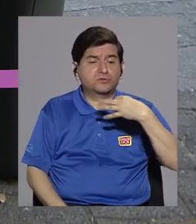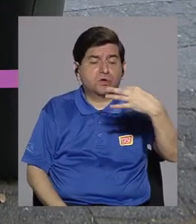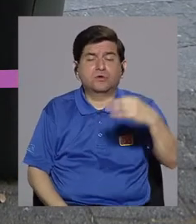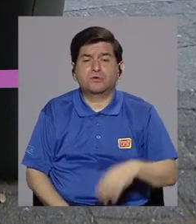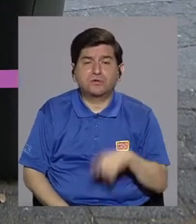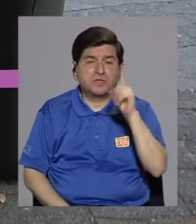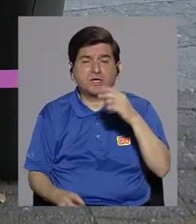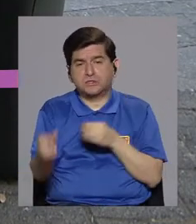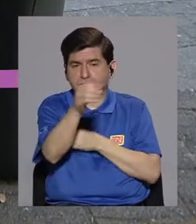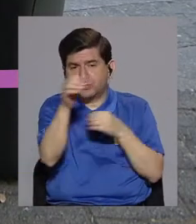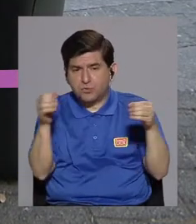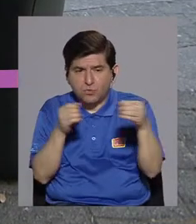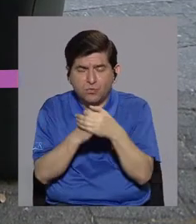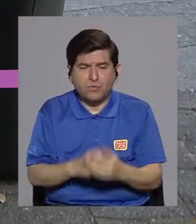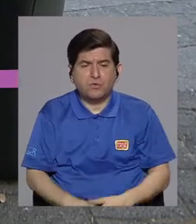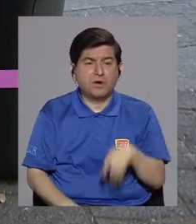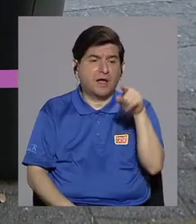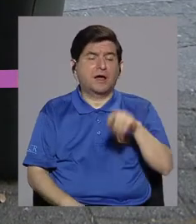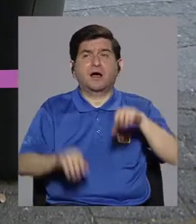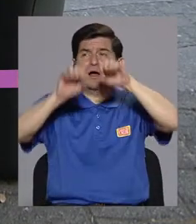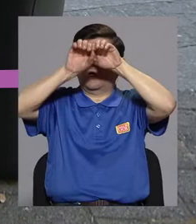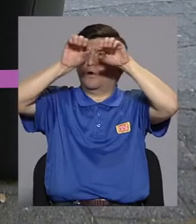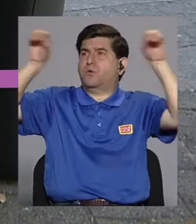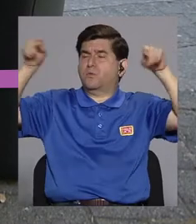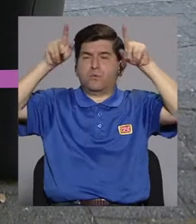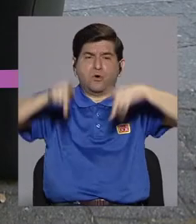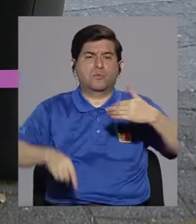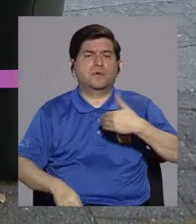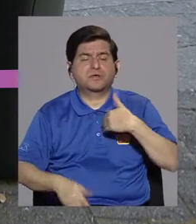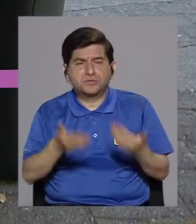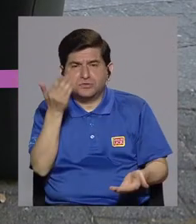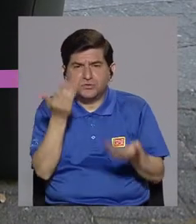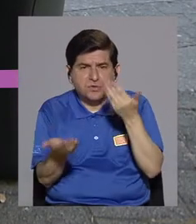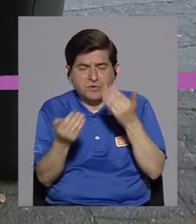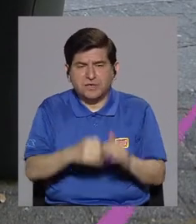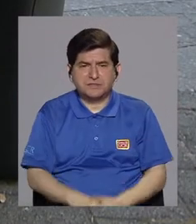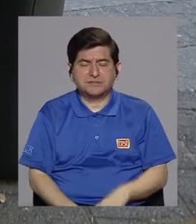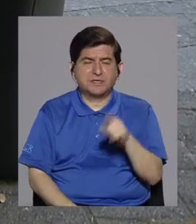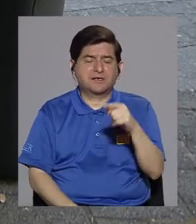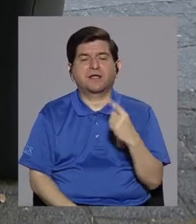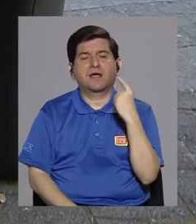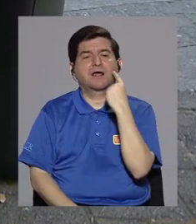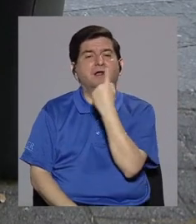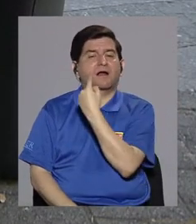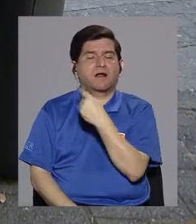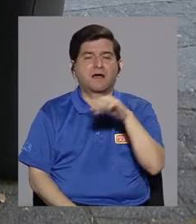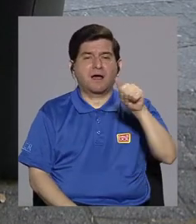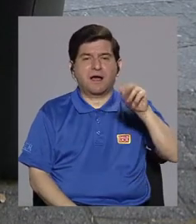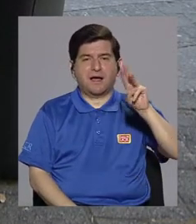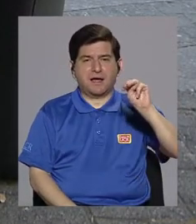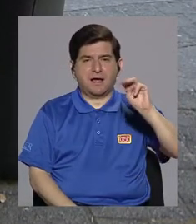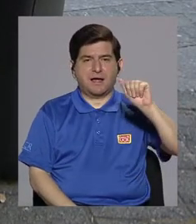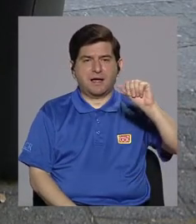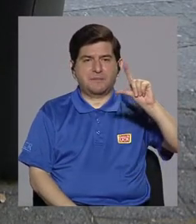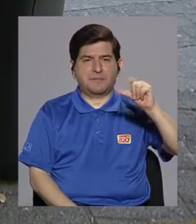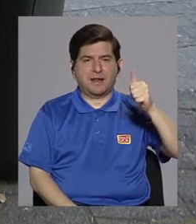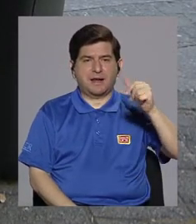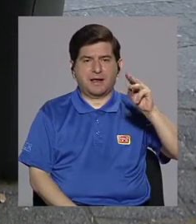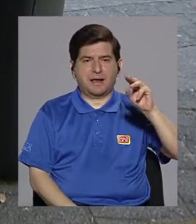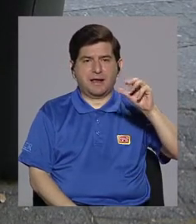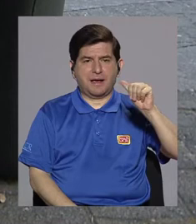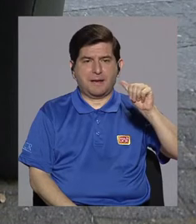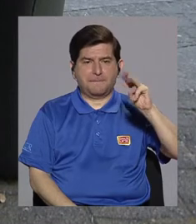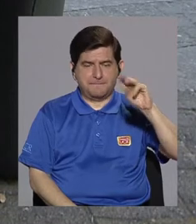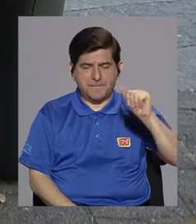oficina, entonces están las luces estas, o las personas que tienen, digamos, las amalgamas, o sea, ¿es realmente peligroso? ¿O eso es que